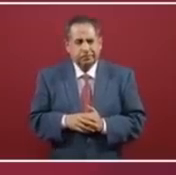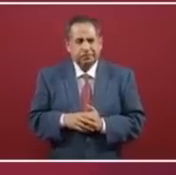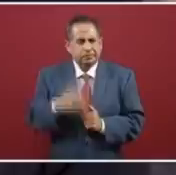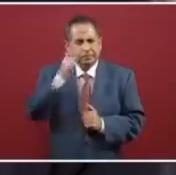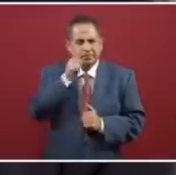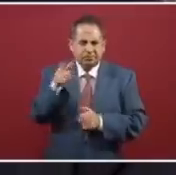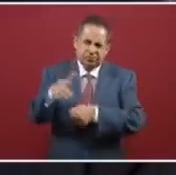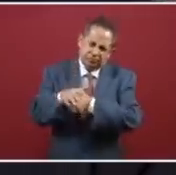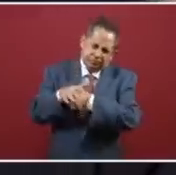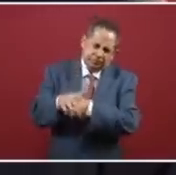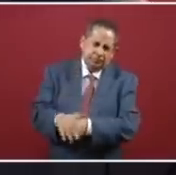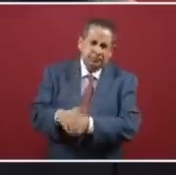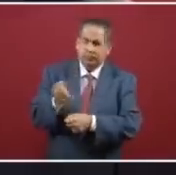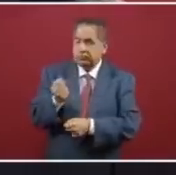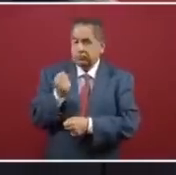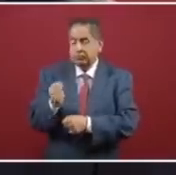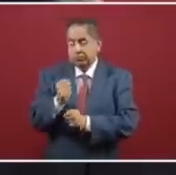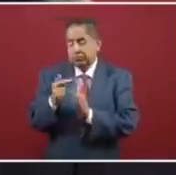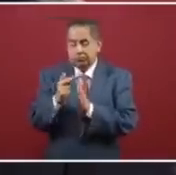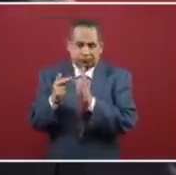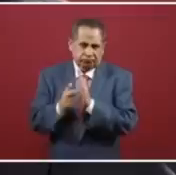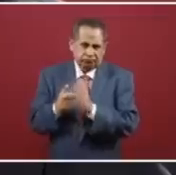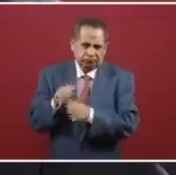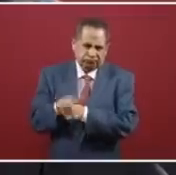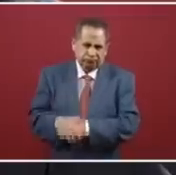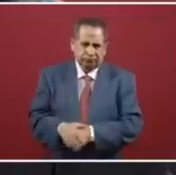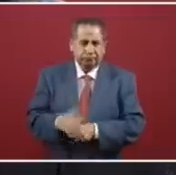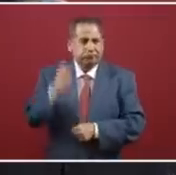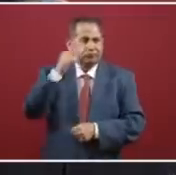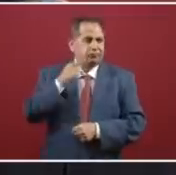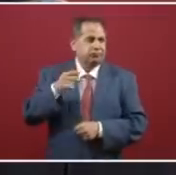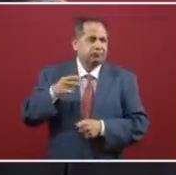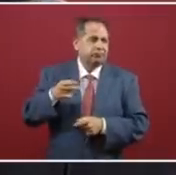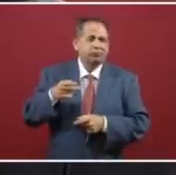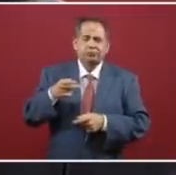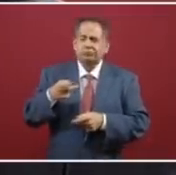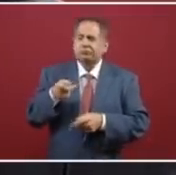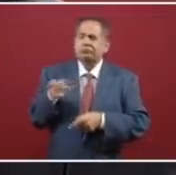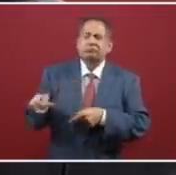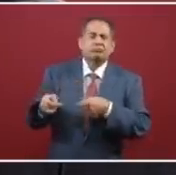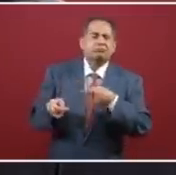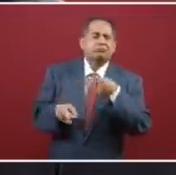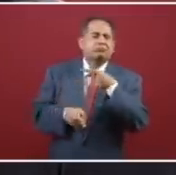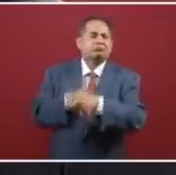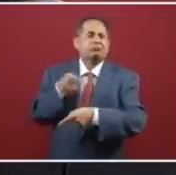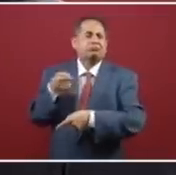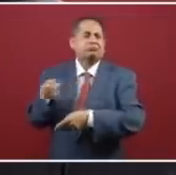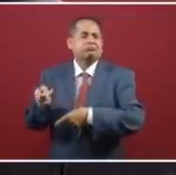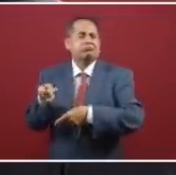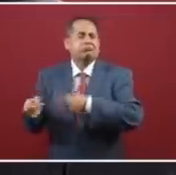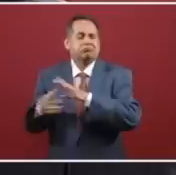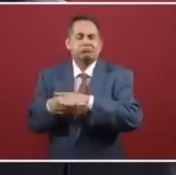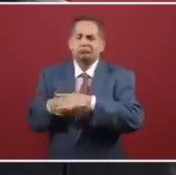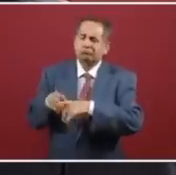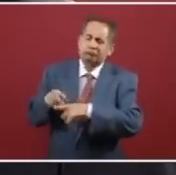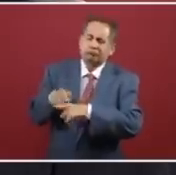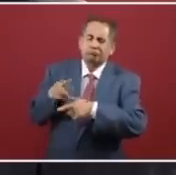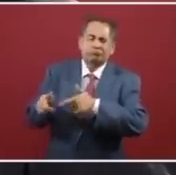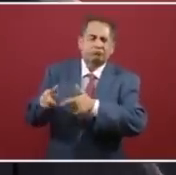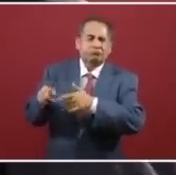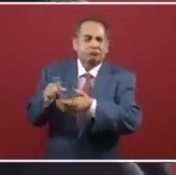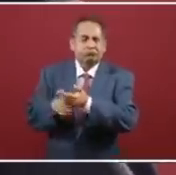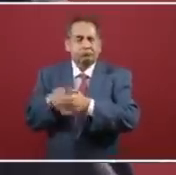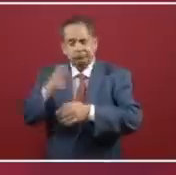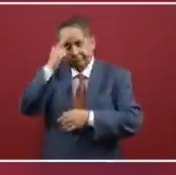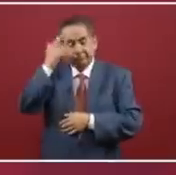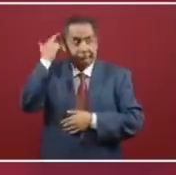cargaba la mano en la campaña de desprestigio en los tiempos de la mal llamada